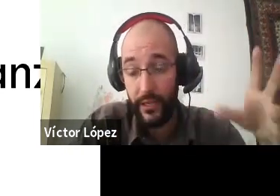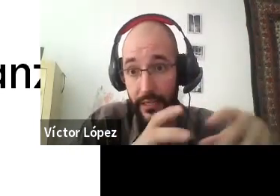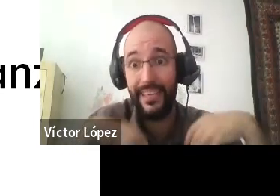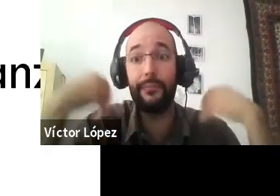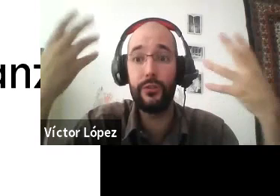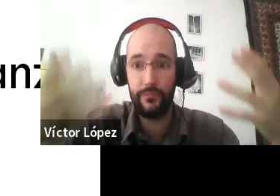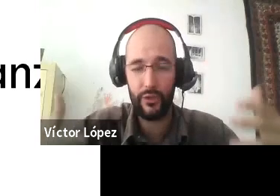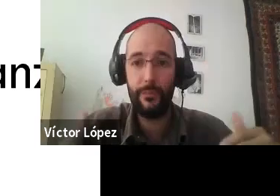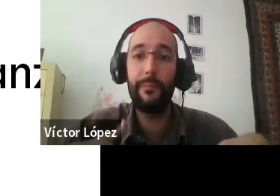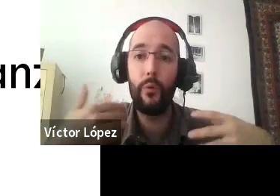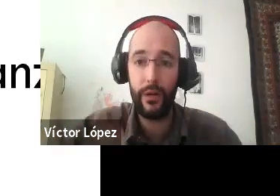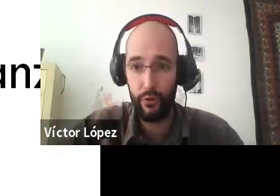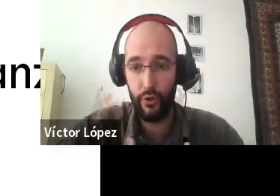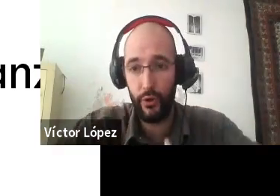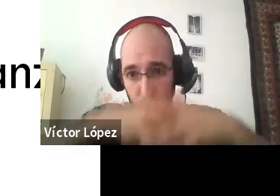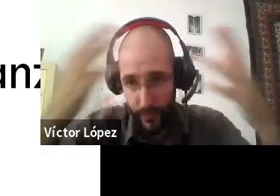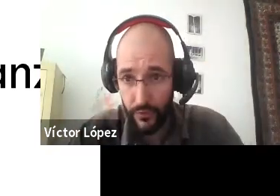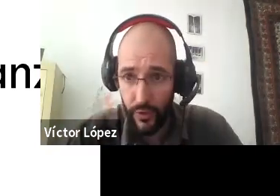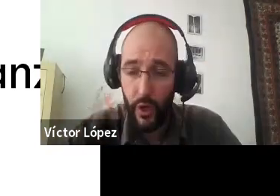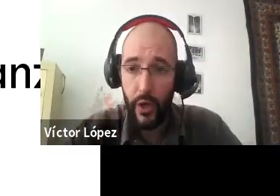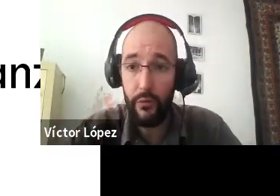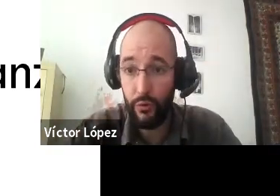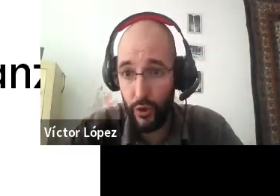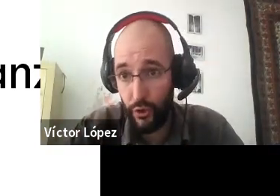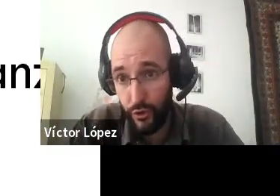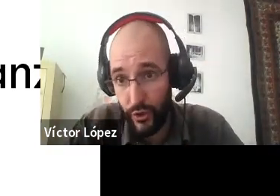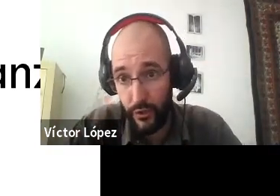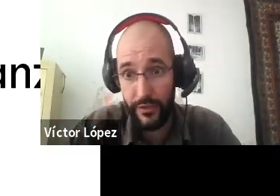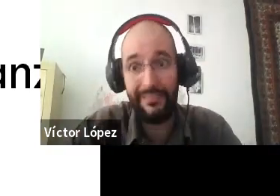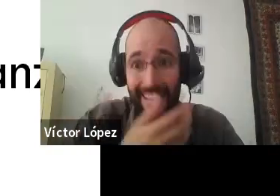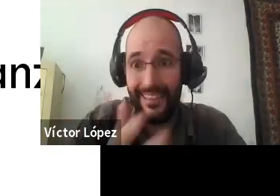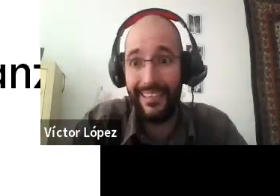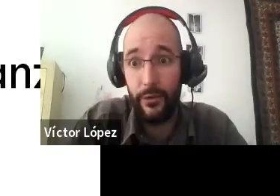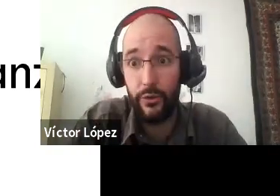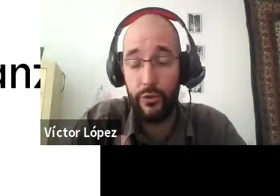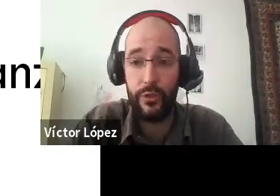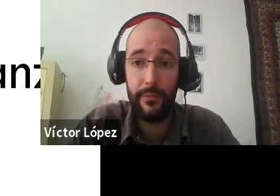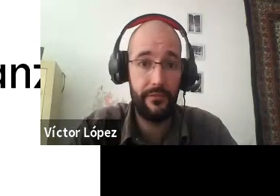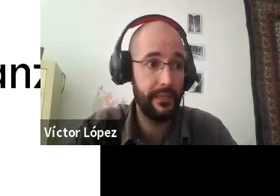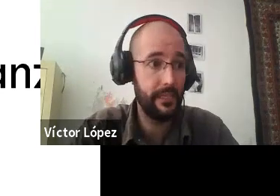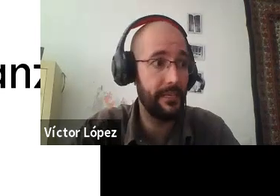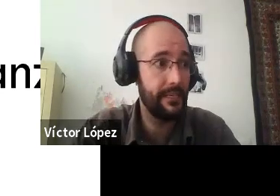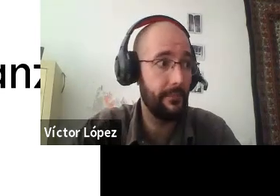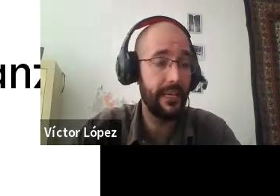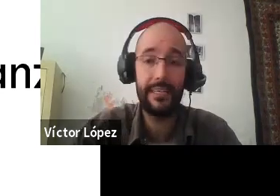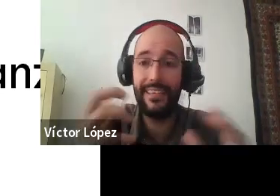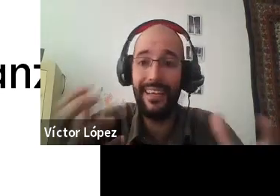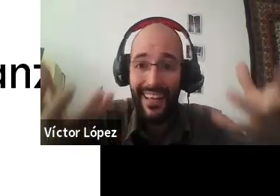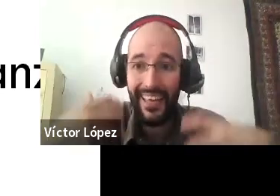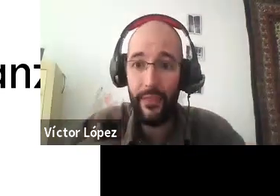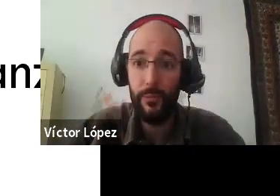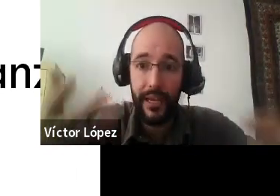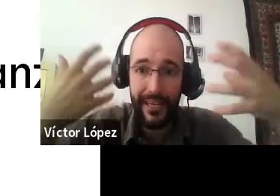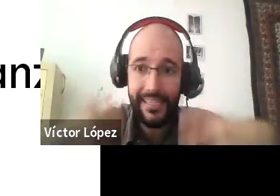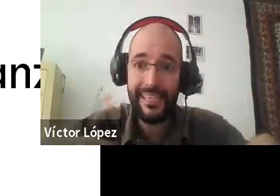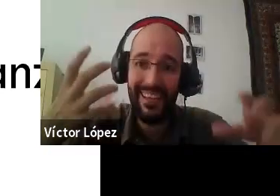surgir y, digamos, esto también empuja no solo en Europa, sino en muchos otros sitios, entre otros, pues también diferentes países de América Latina,